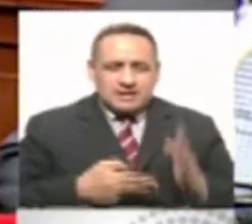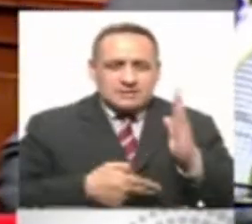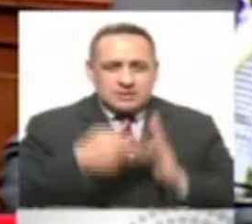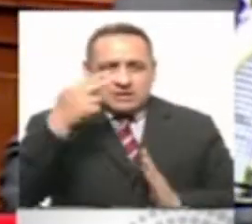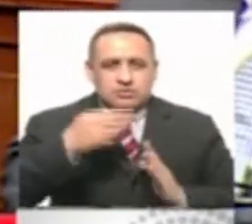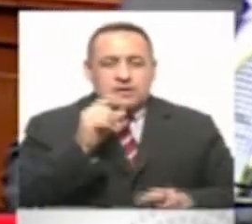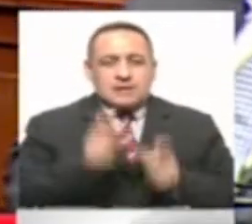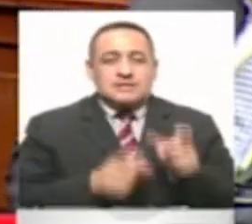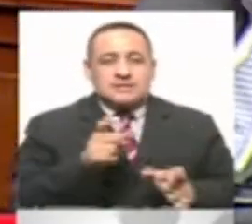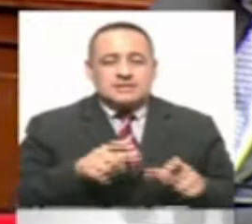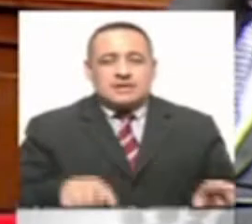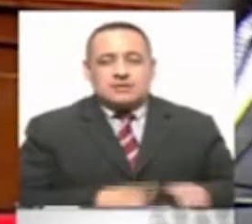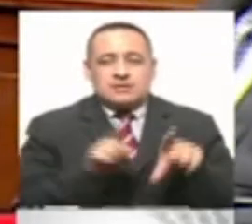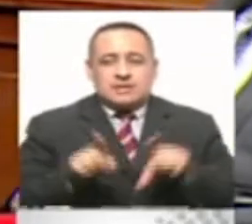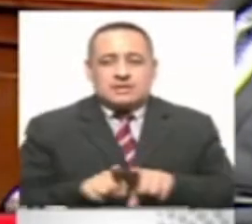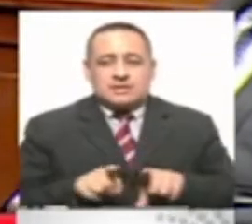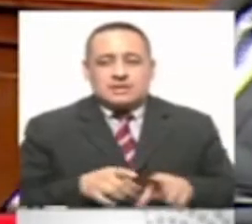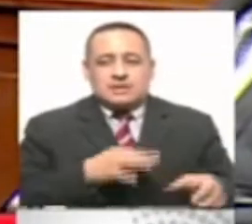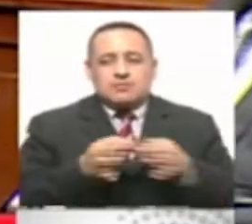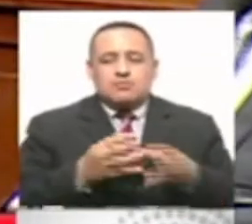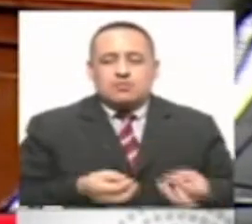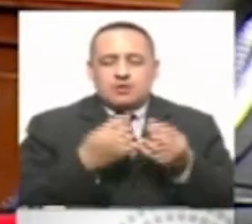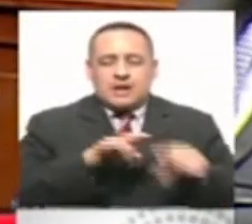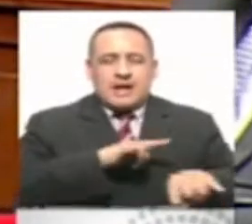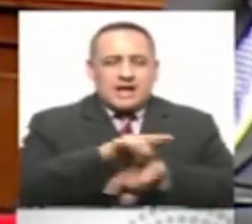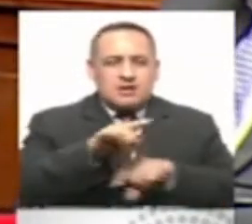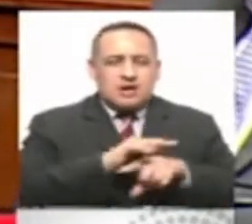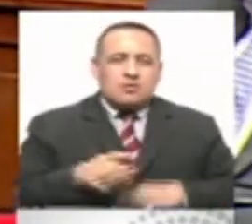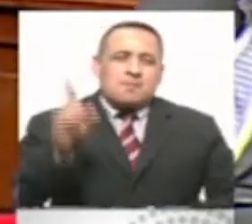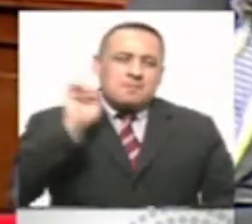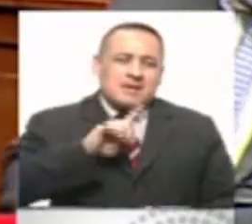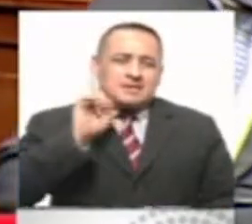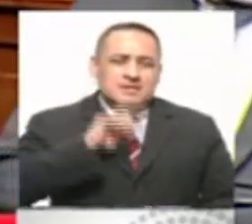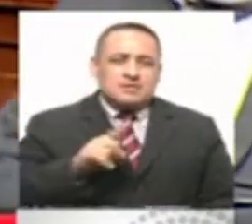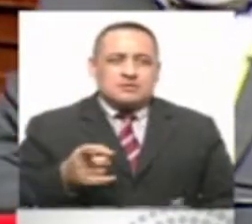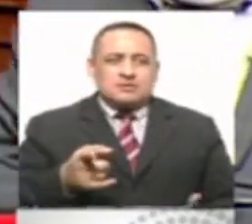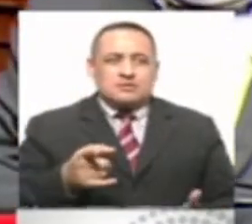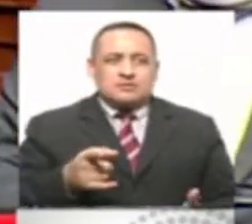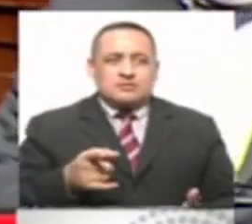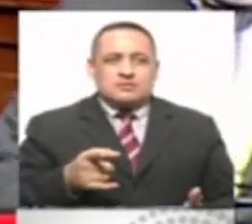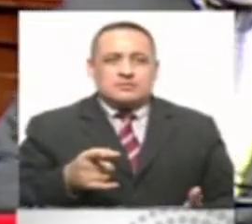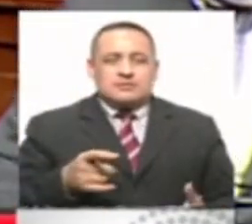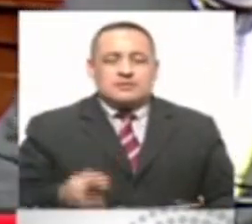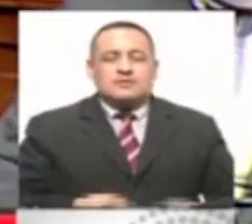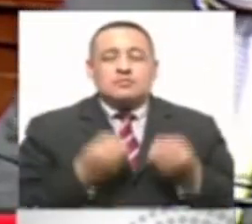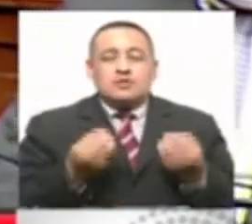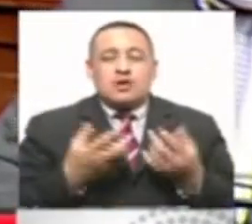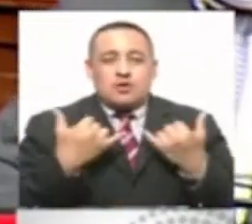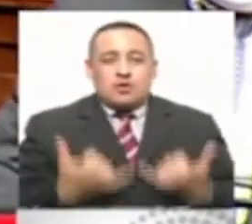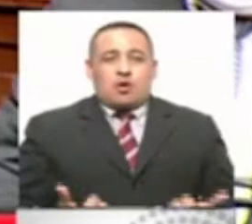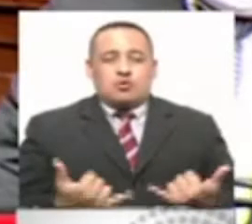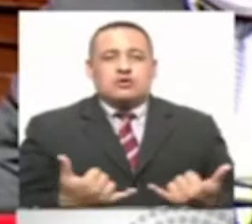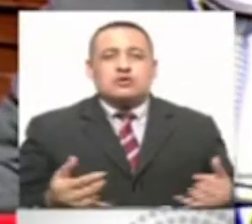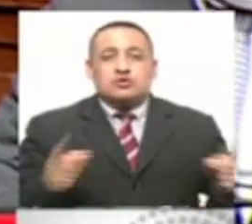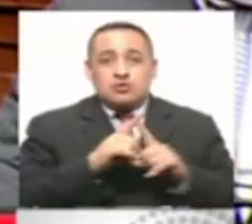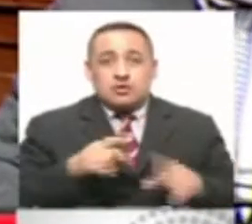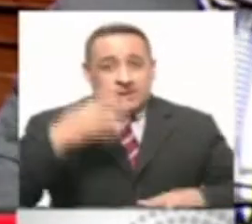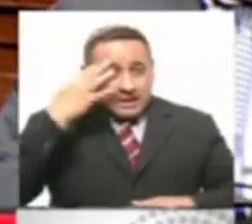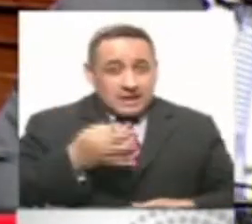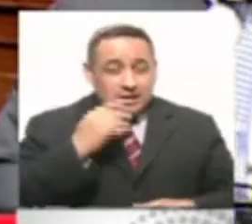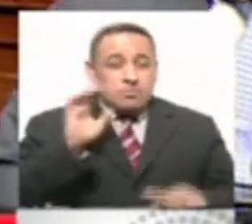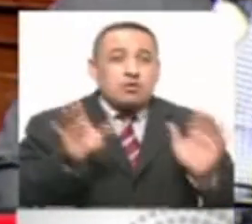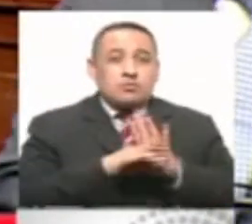pueblo? ¿Por qué hemos engañado y hemos mentido? Hoy, ¿no será que ustedes